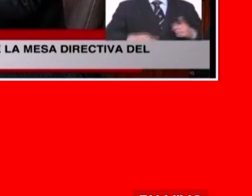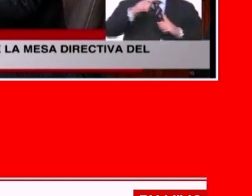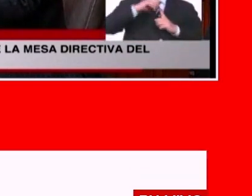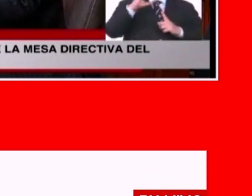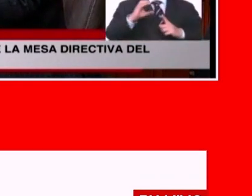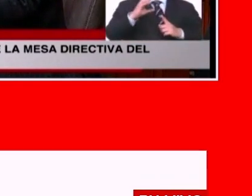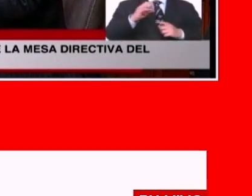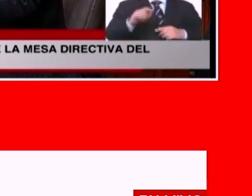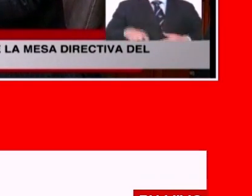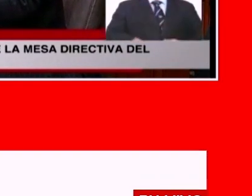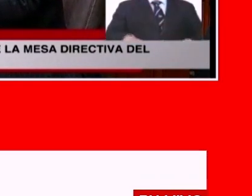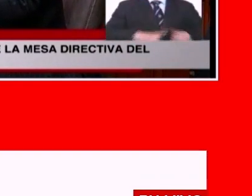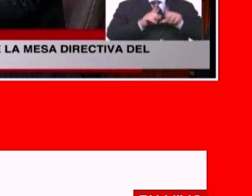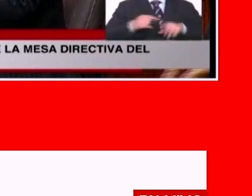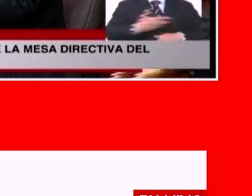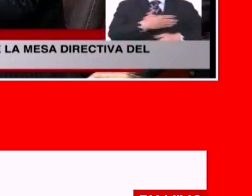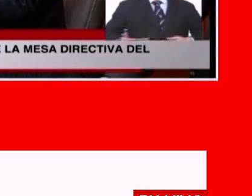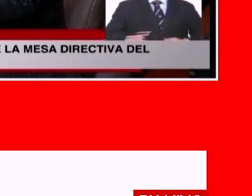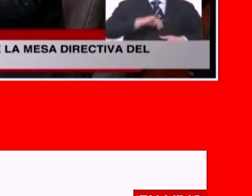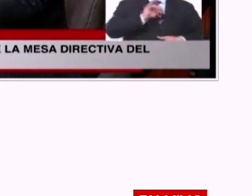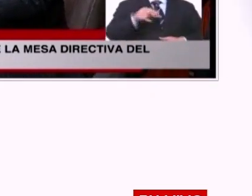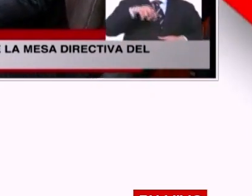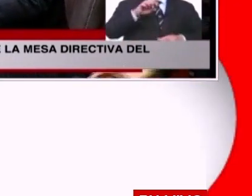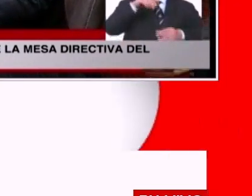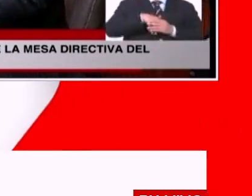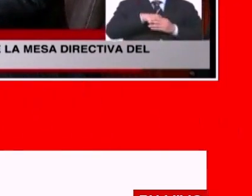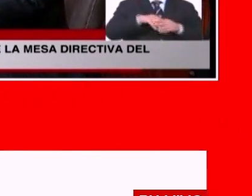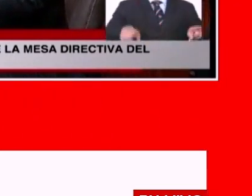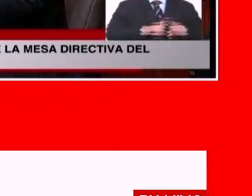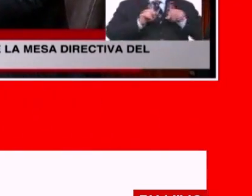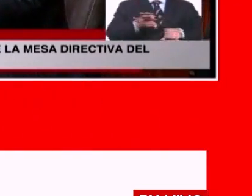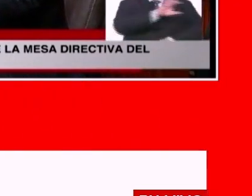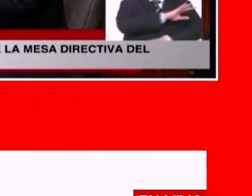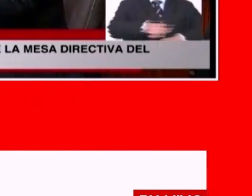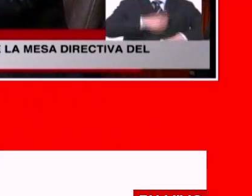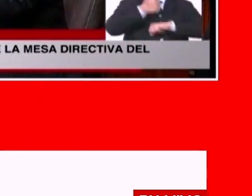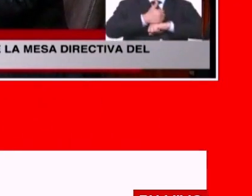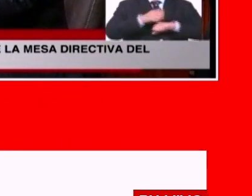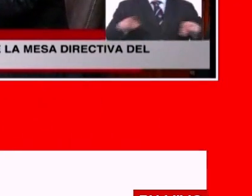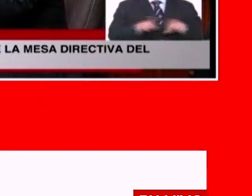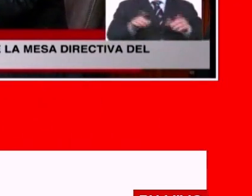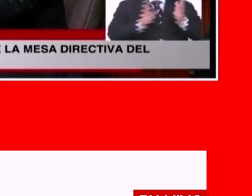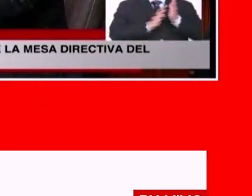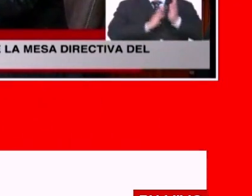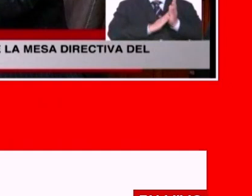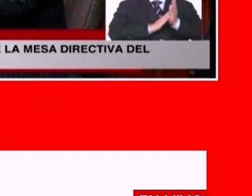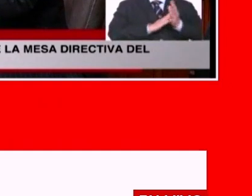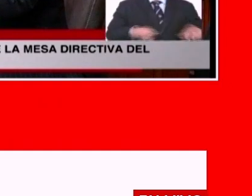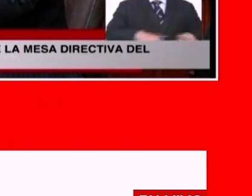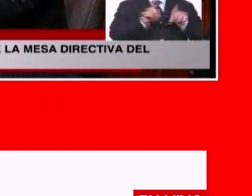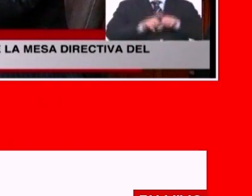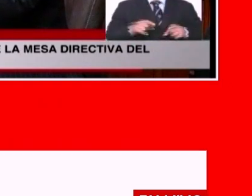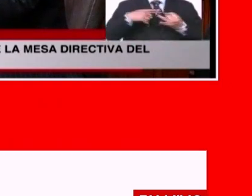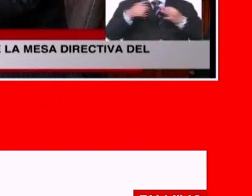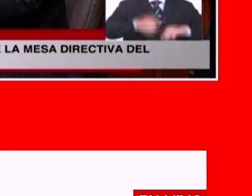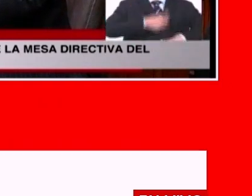la palabra, él ya había hablado previamente directamente con el presidente del Congreso, Alejandro Soto. De hecho, se ve claramente